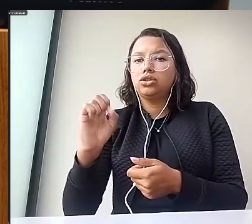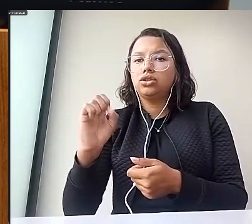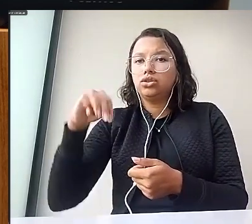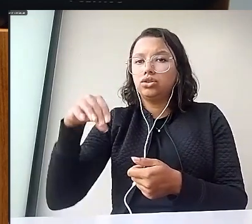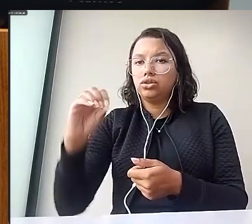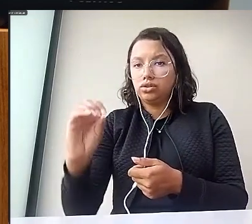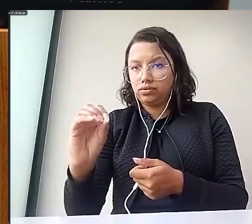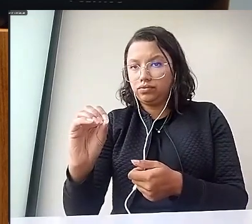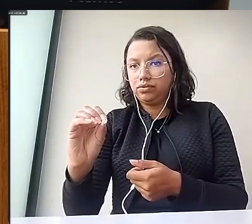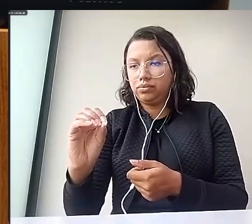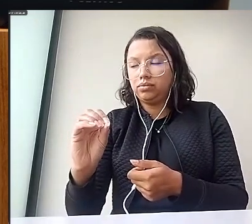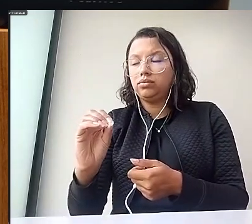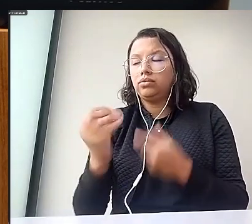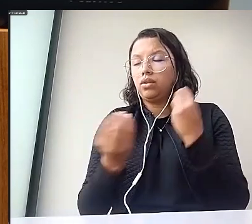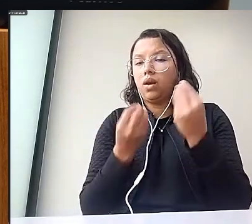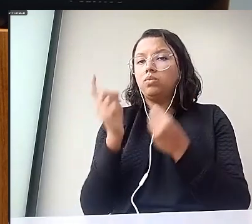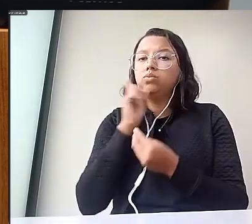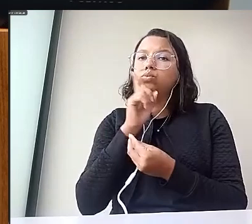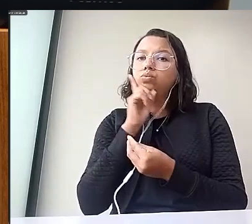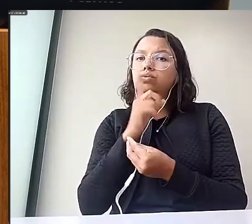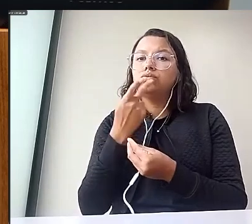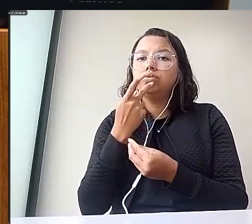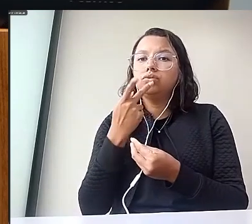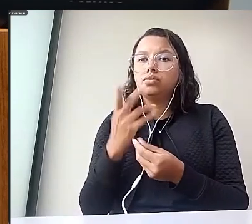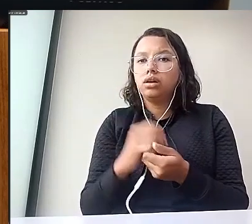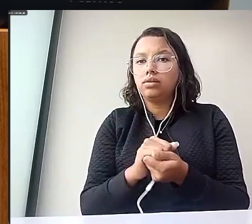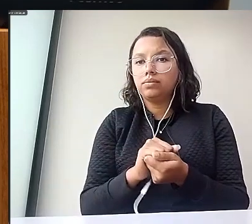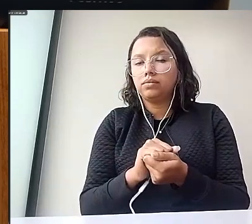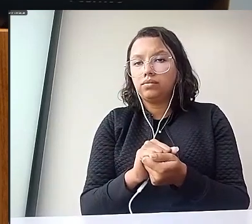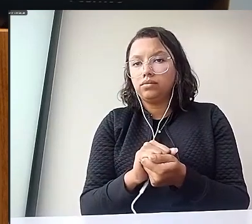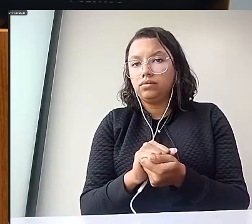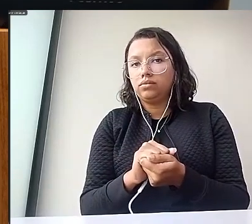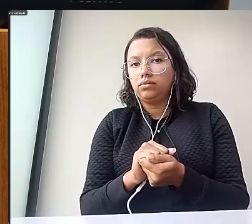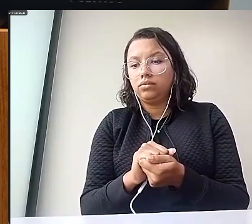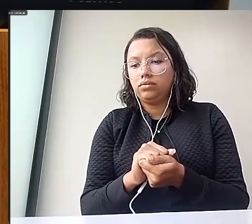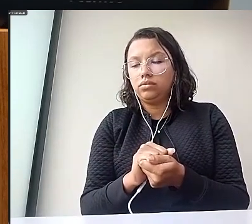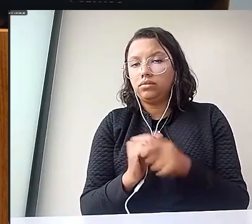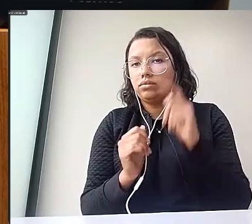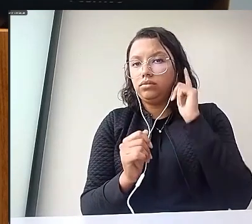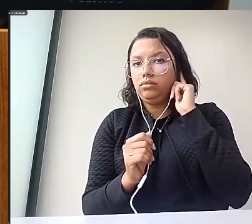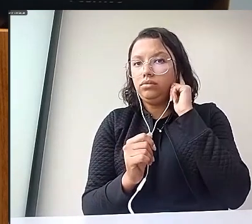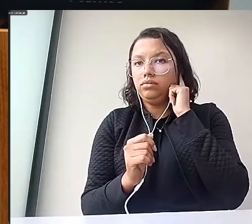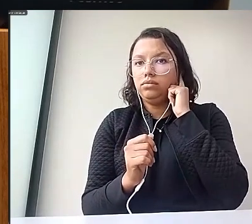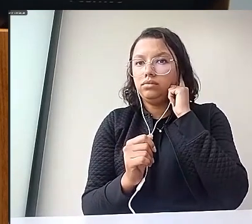los americanos desde la década de 70. Yo creo que es eso.